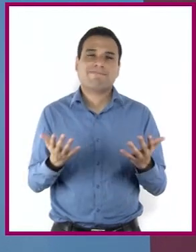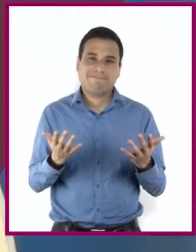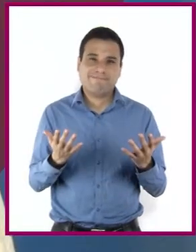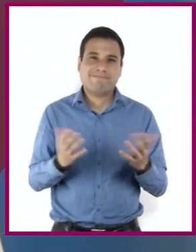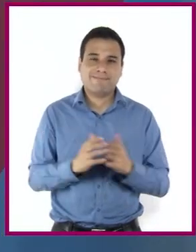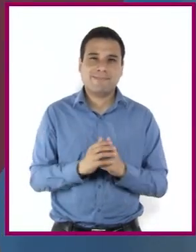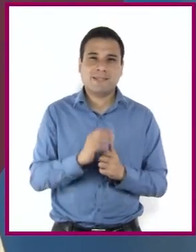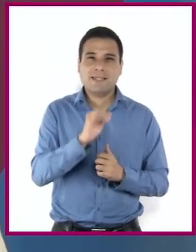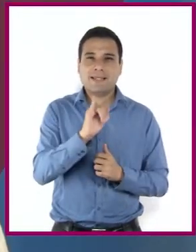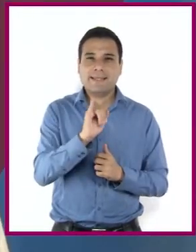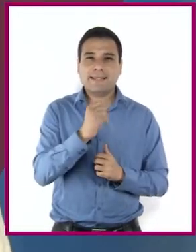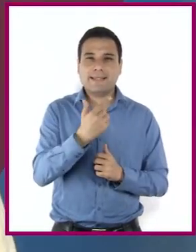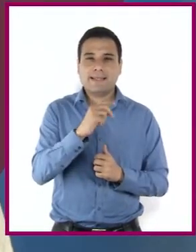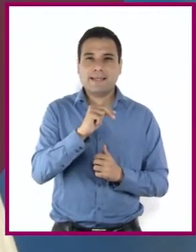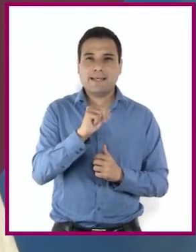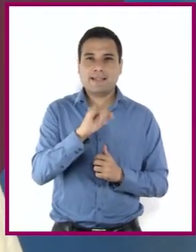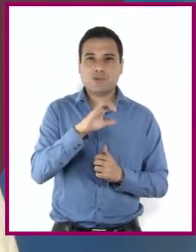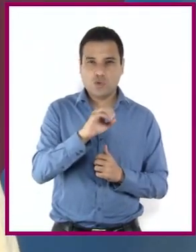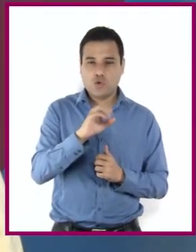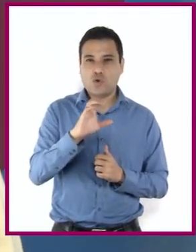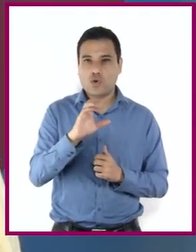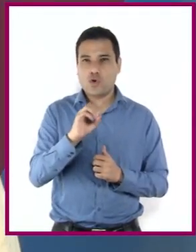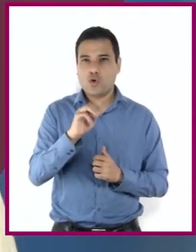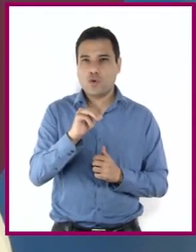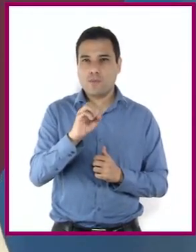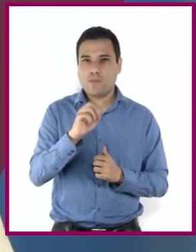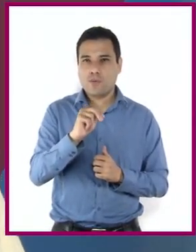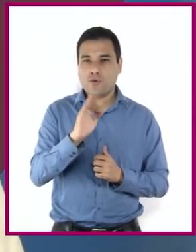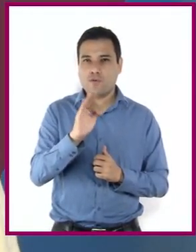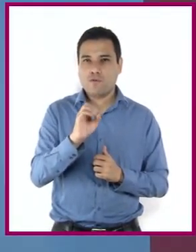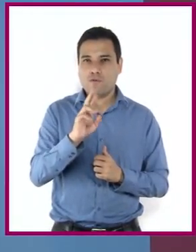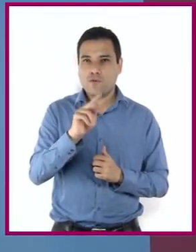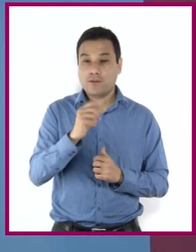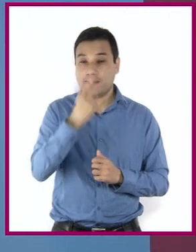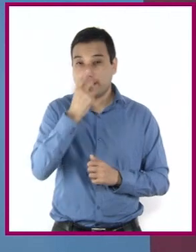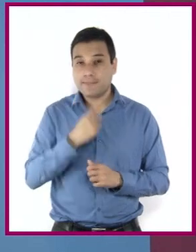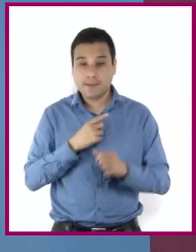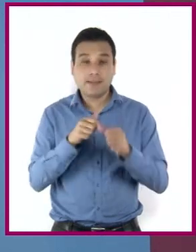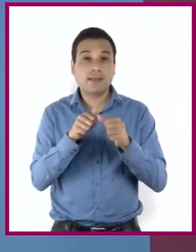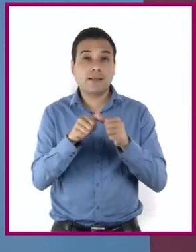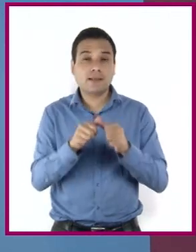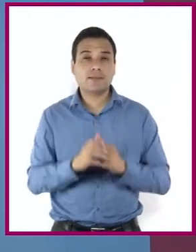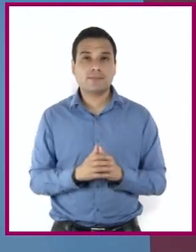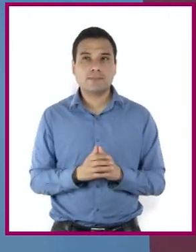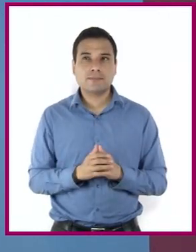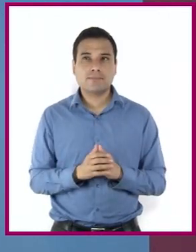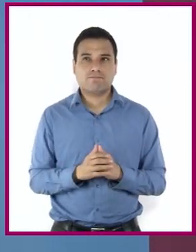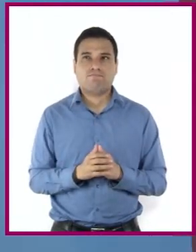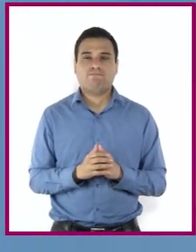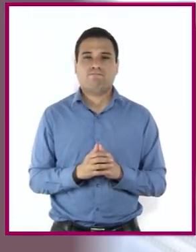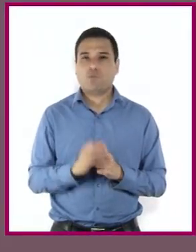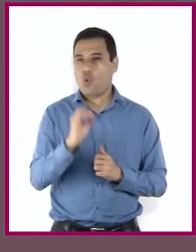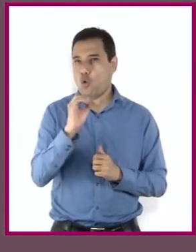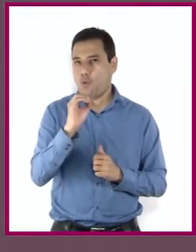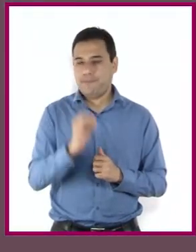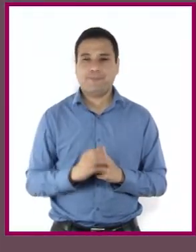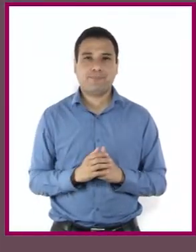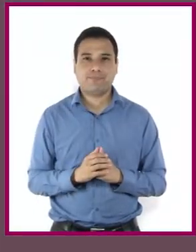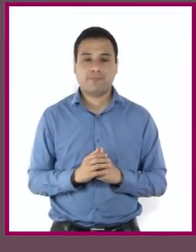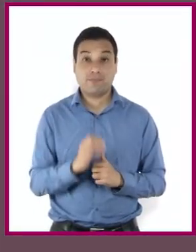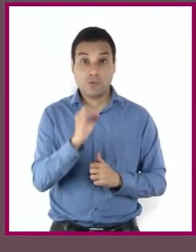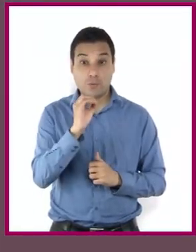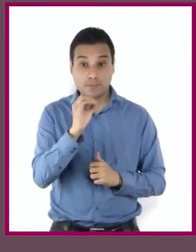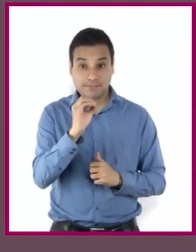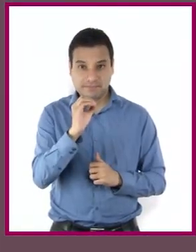Comonfort. Muy bien, es correcta. Dinos una letra. Está bien. Elijo la letra O. La